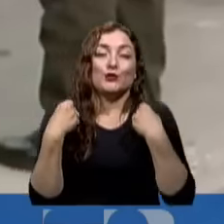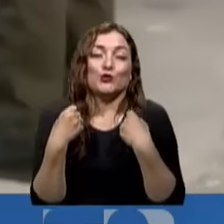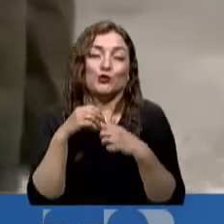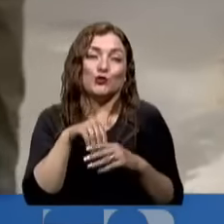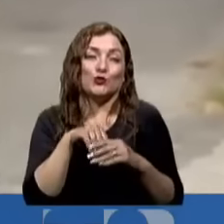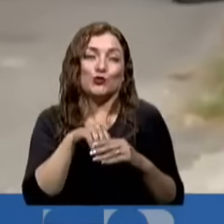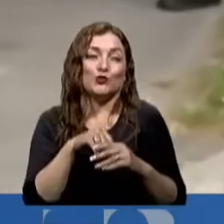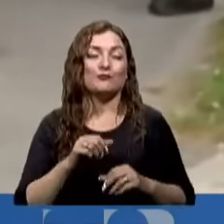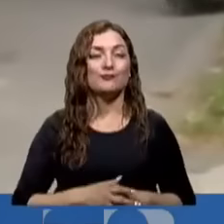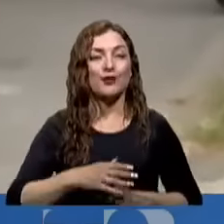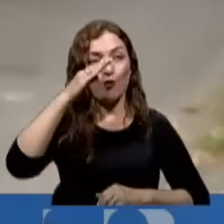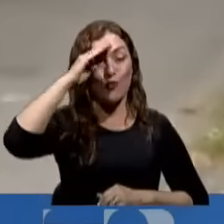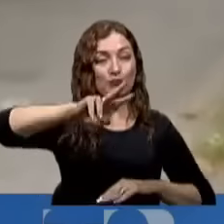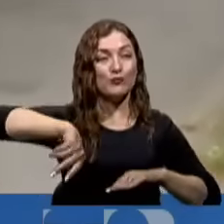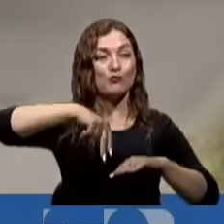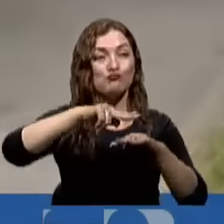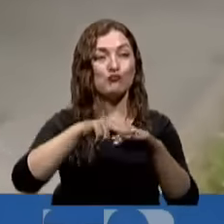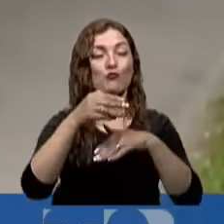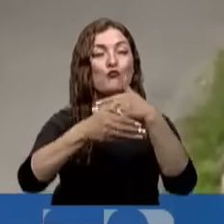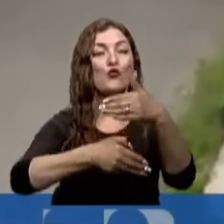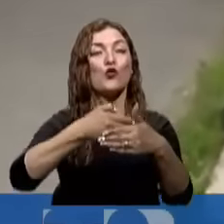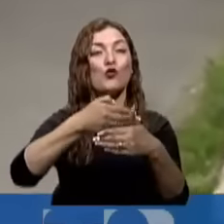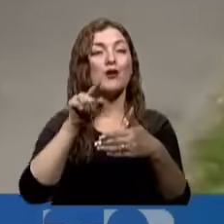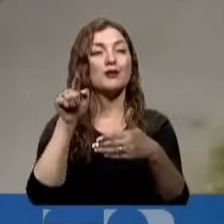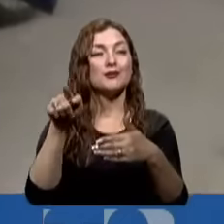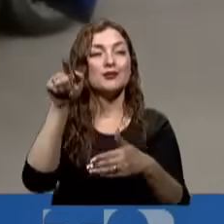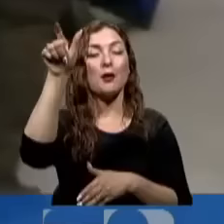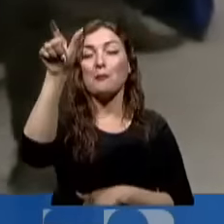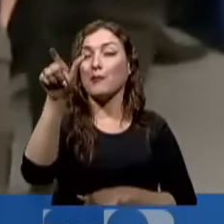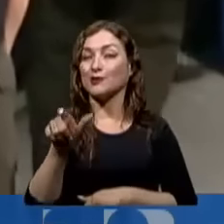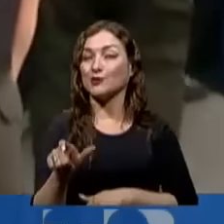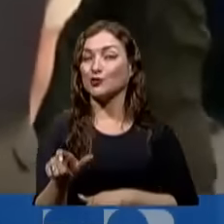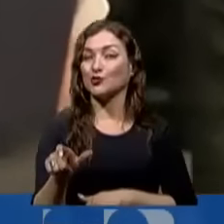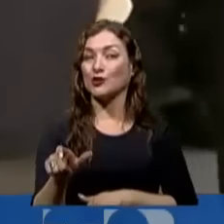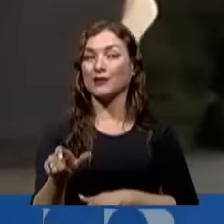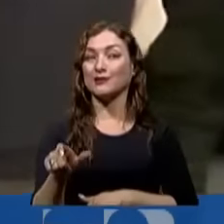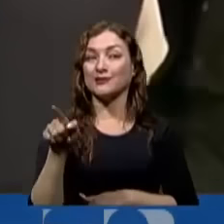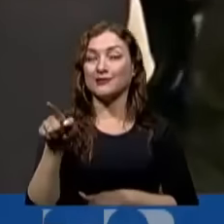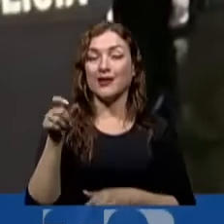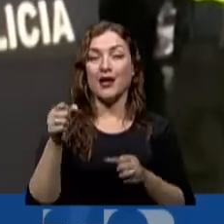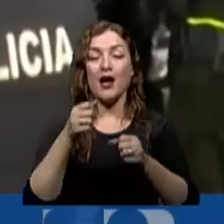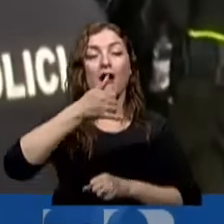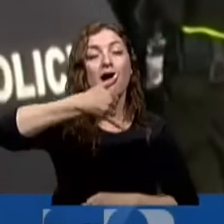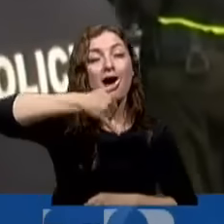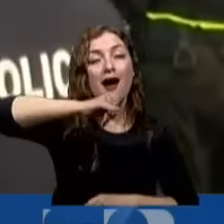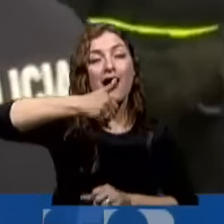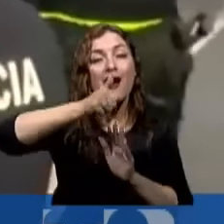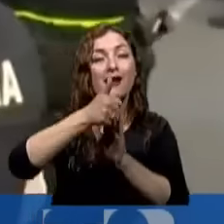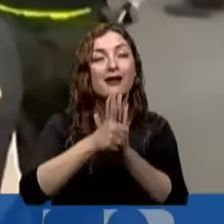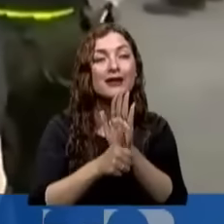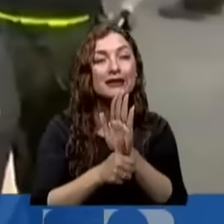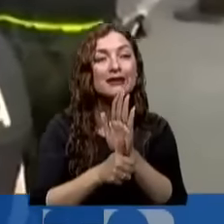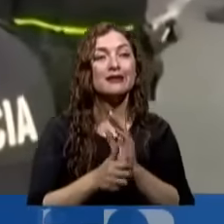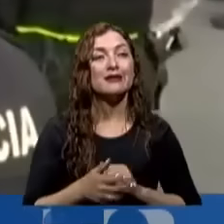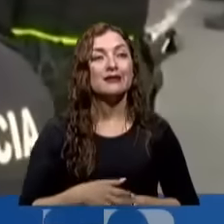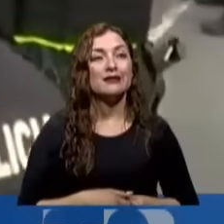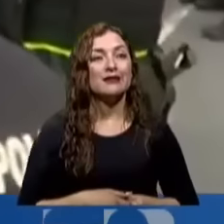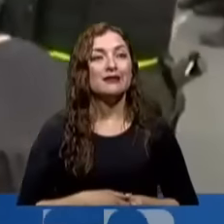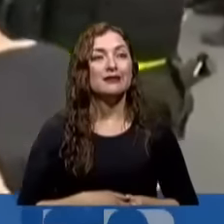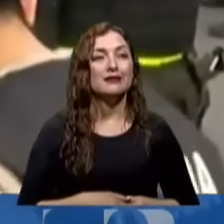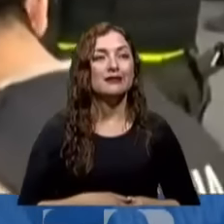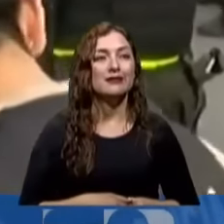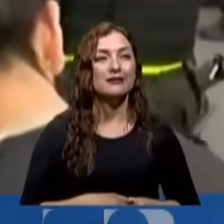cómo la policía está realizando un procedimiento a un ciudadano que portaba alcohol artesanal y cualquier